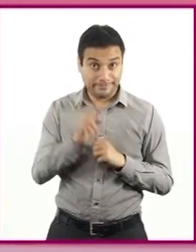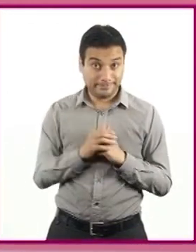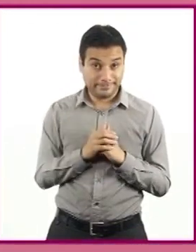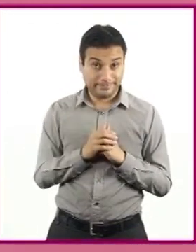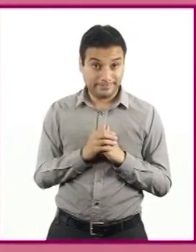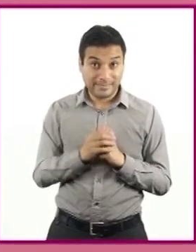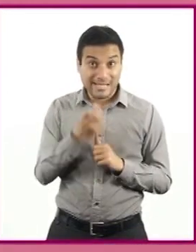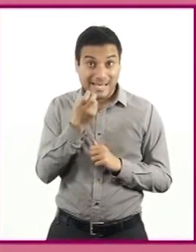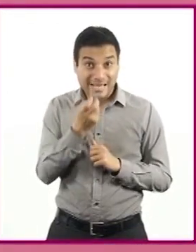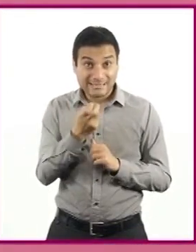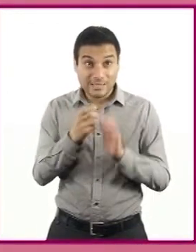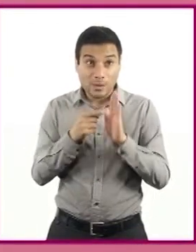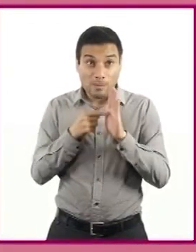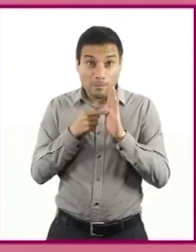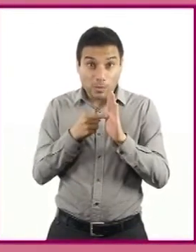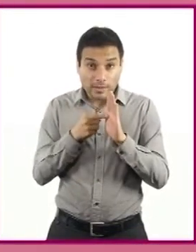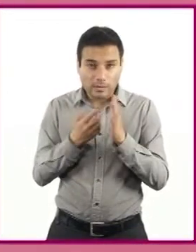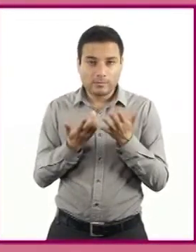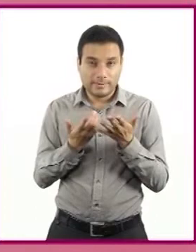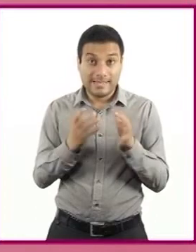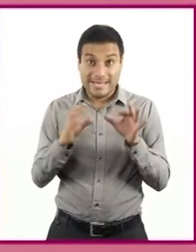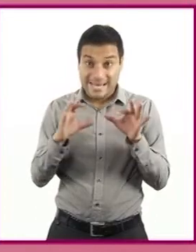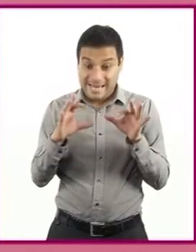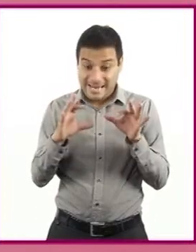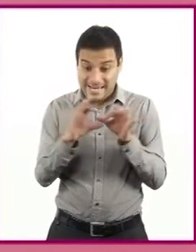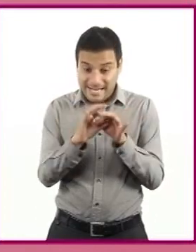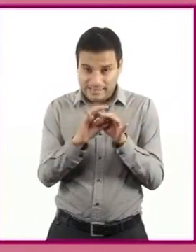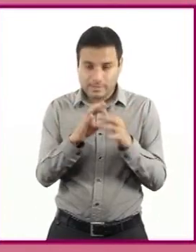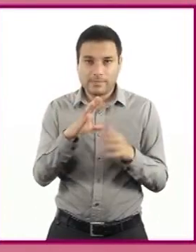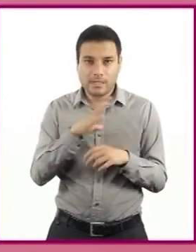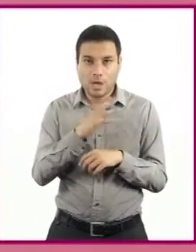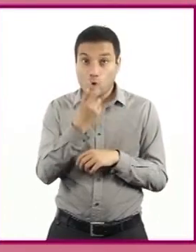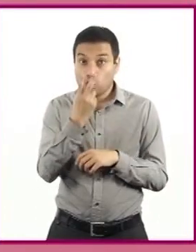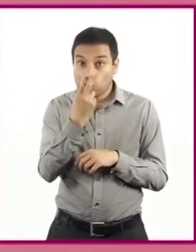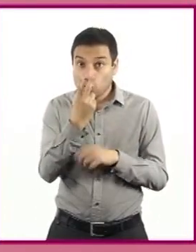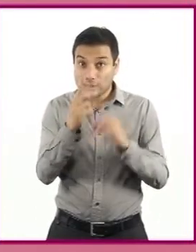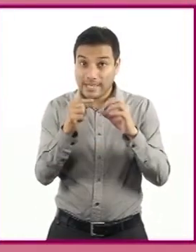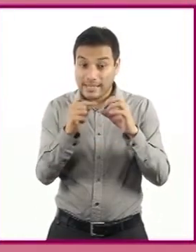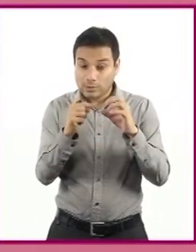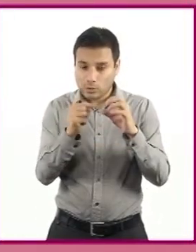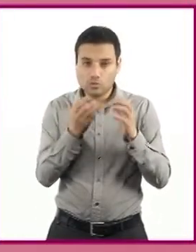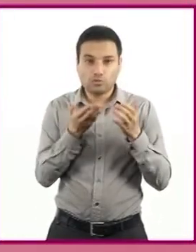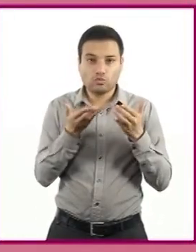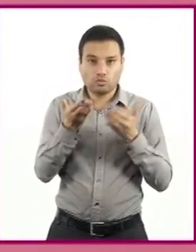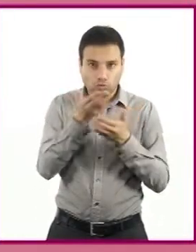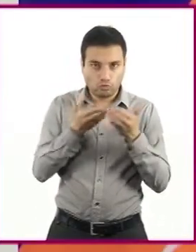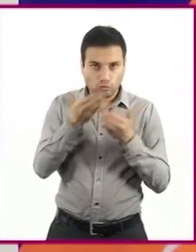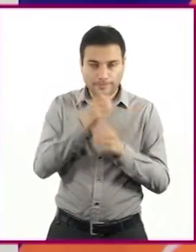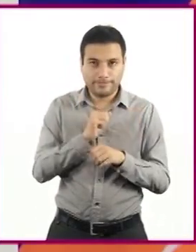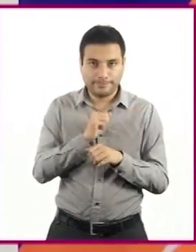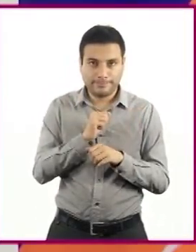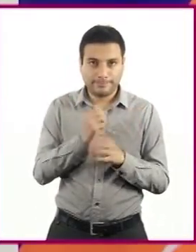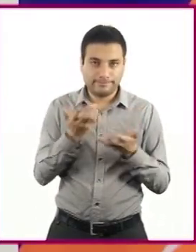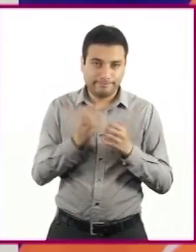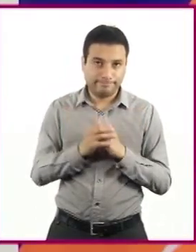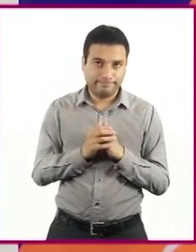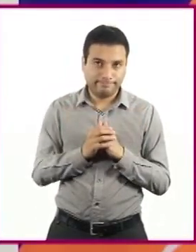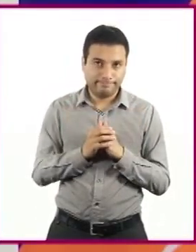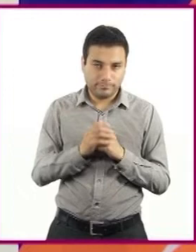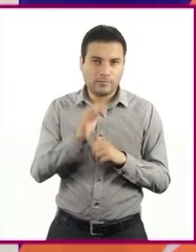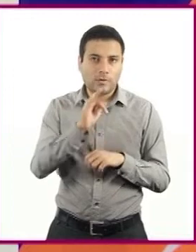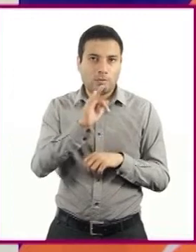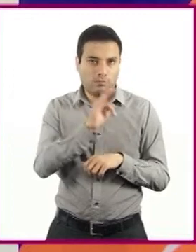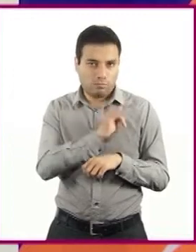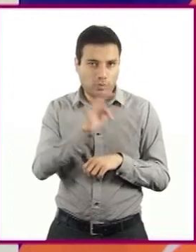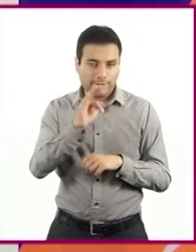con este modelo, en este enlace covalente se comparten 2 pares de electrones de valencia, es decir, una cara de los